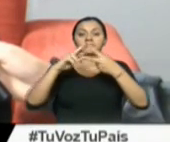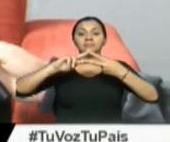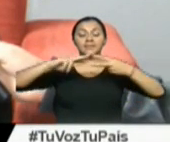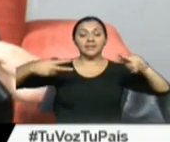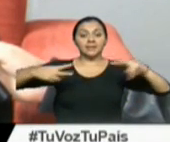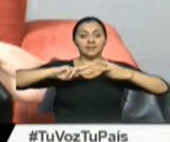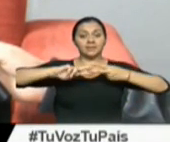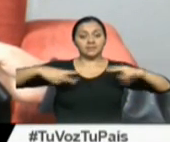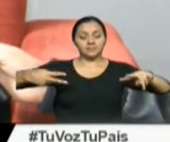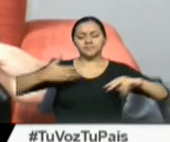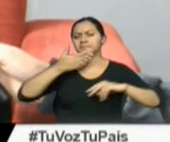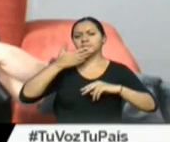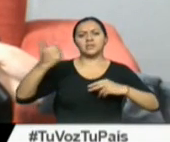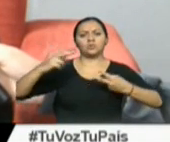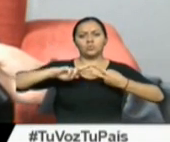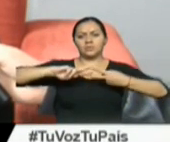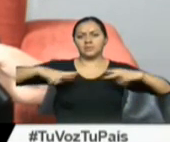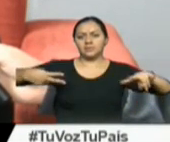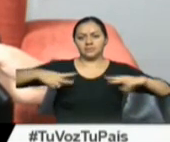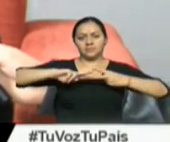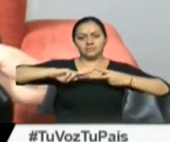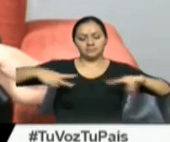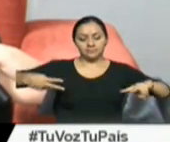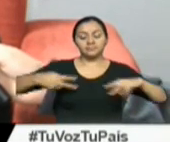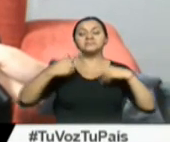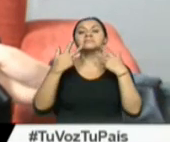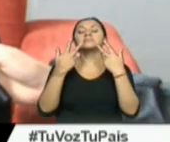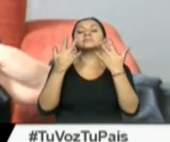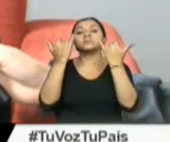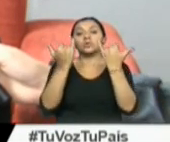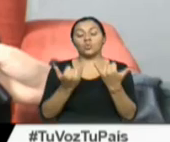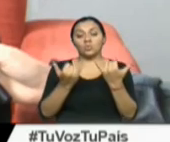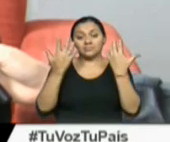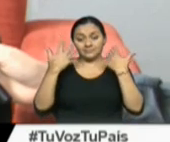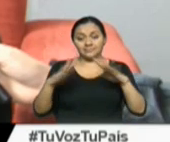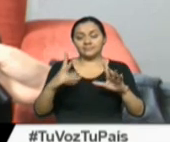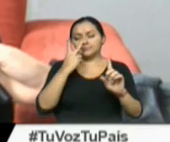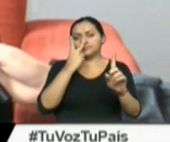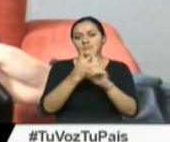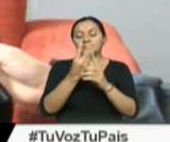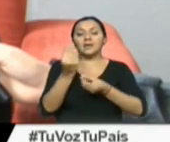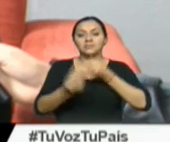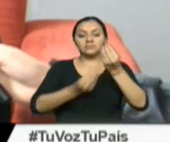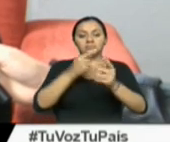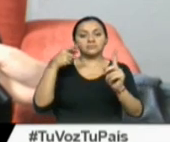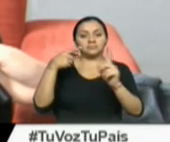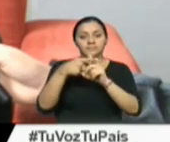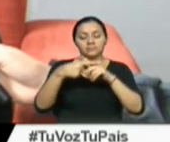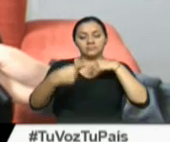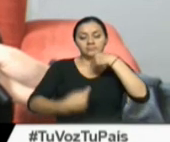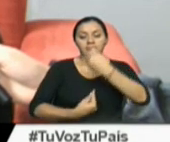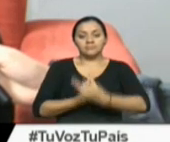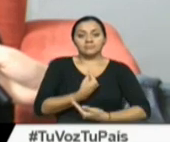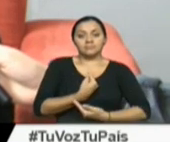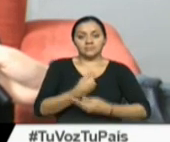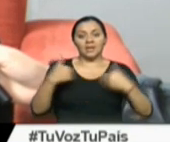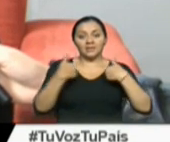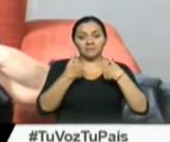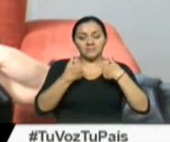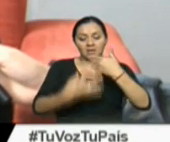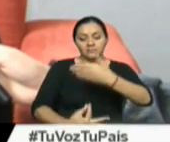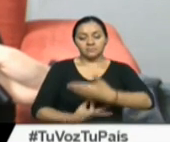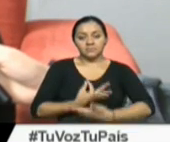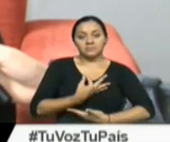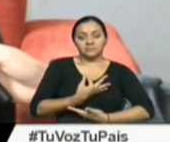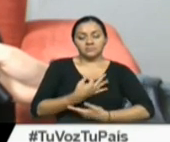genética de lo mejor del país. Definitivamente, hoy en día lo que se hace es la inseminación artificial con